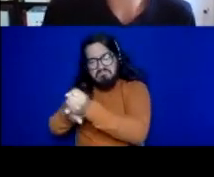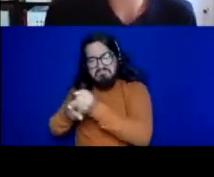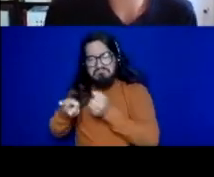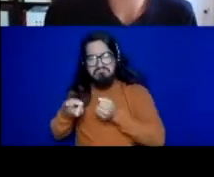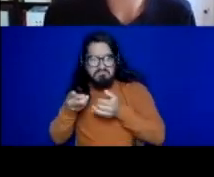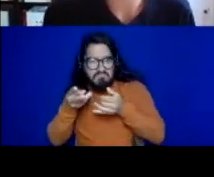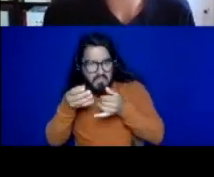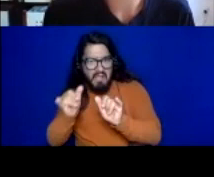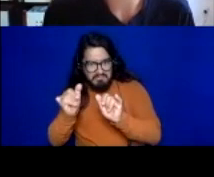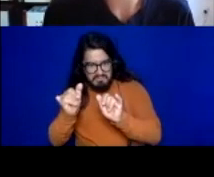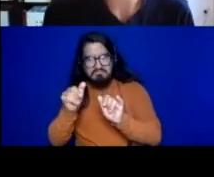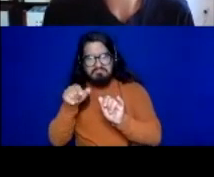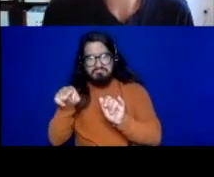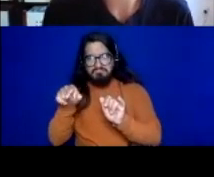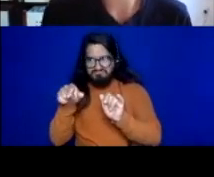así que hace